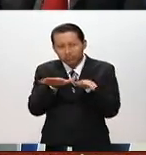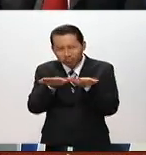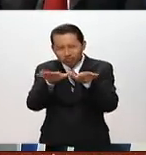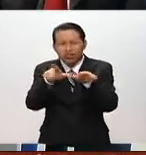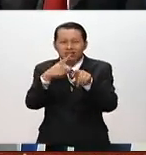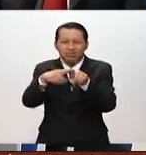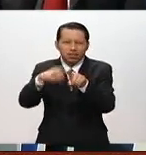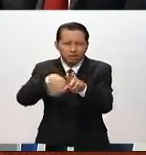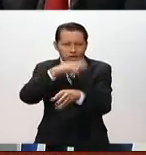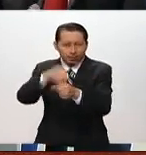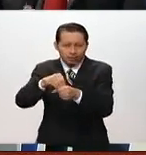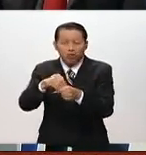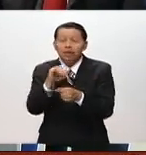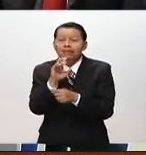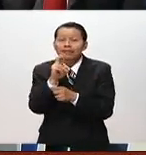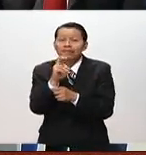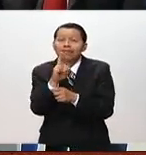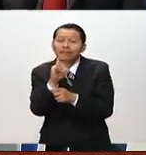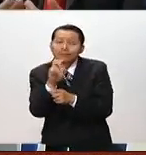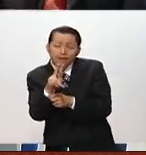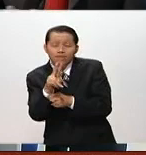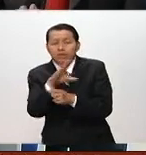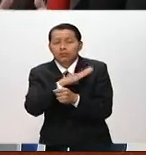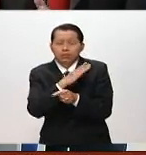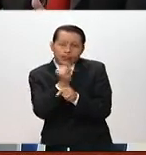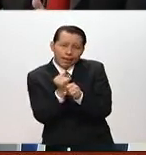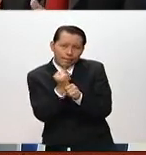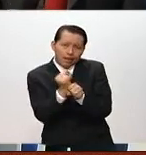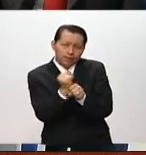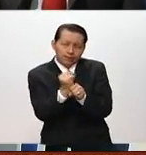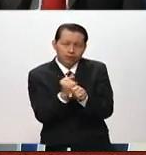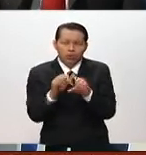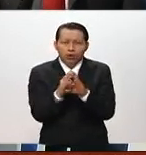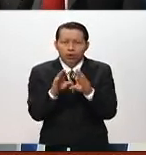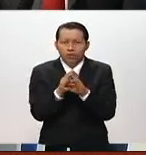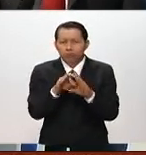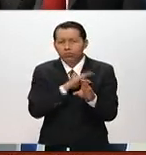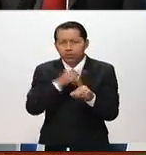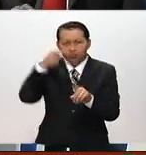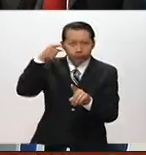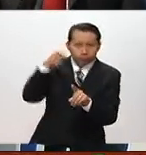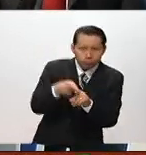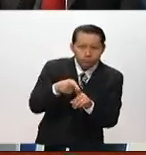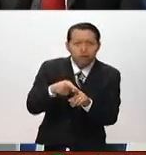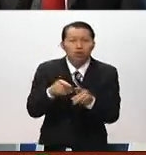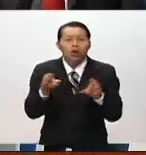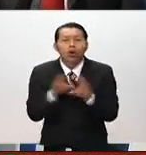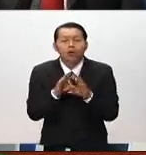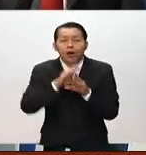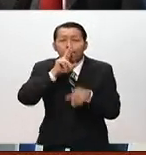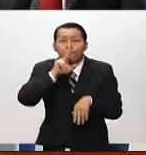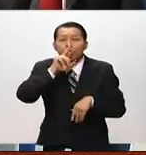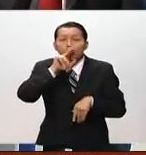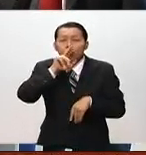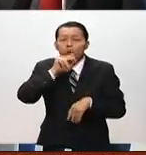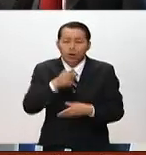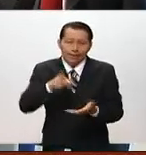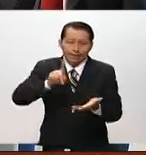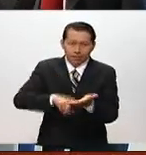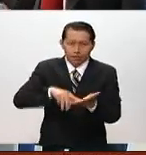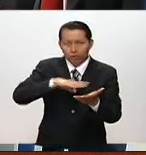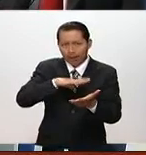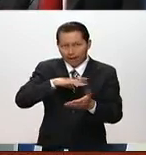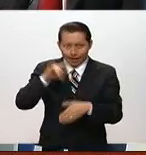en el CIMBESTAF pues hemos estado desarrollando investigación encaminada para el mejoramiento de estas partes